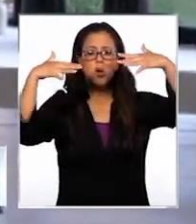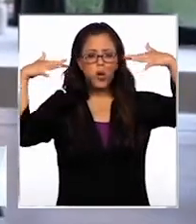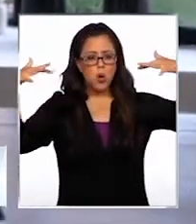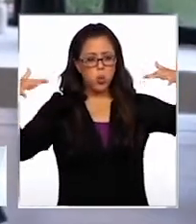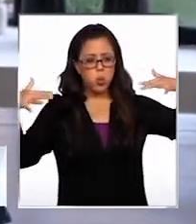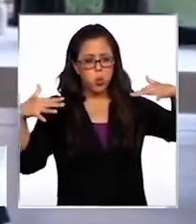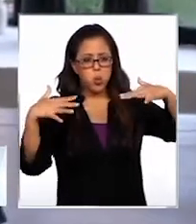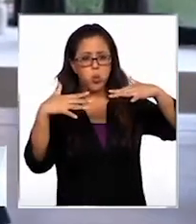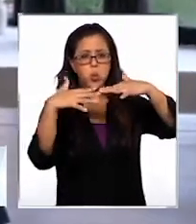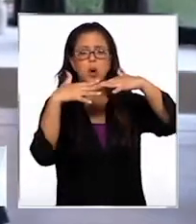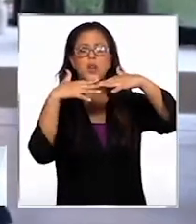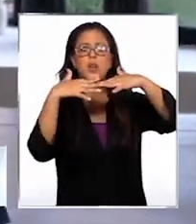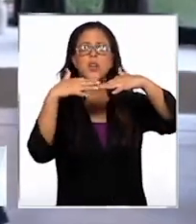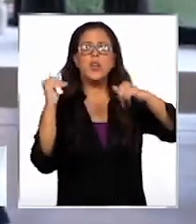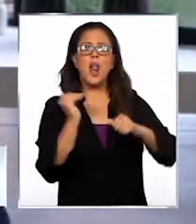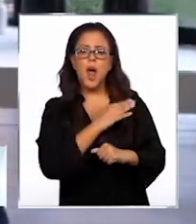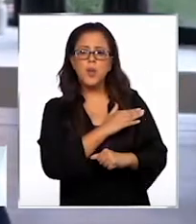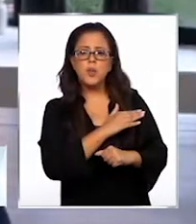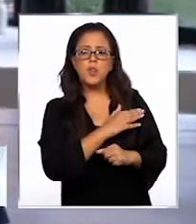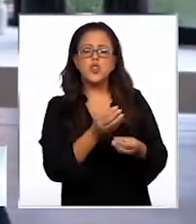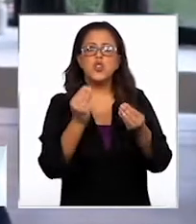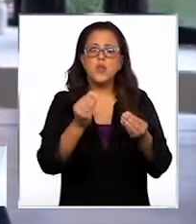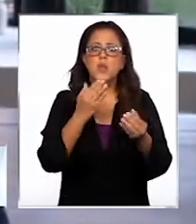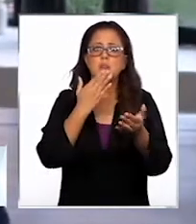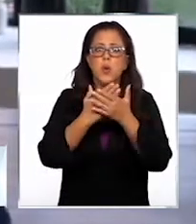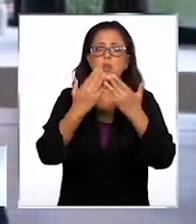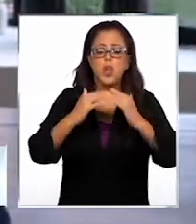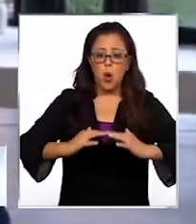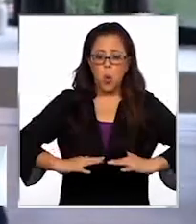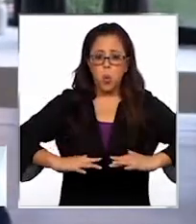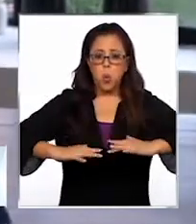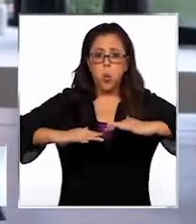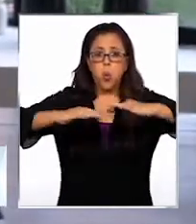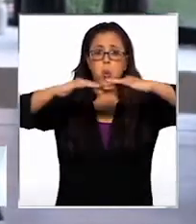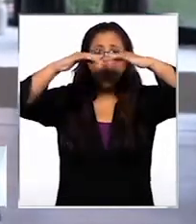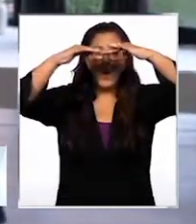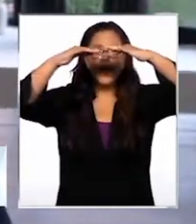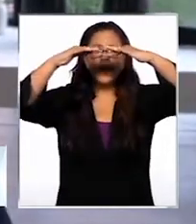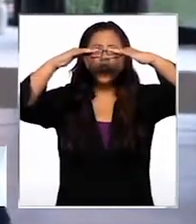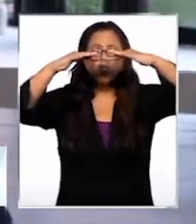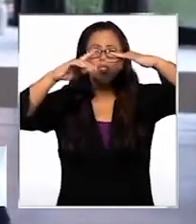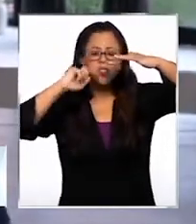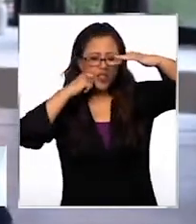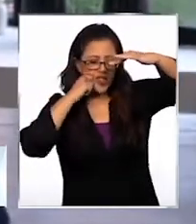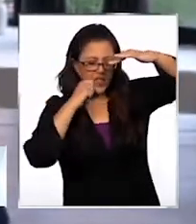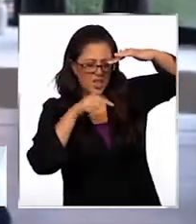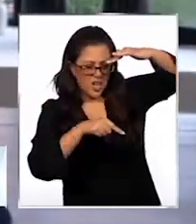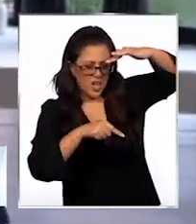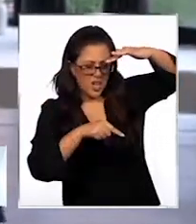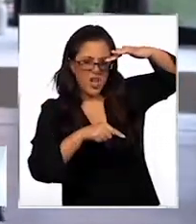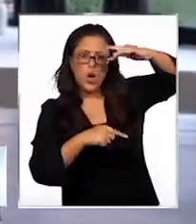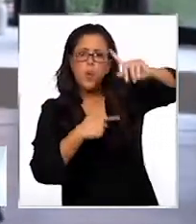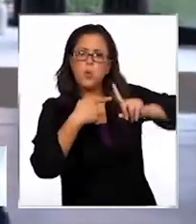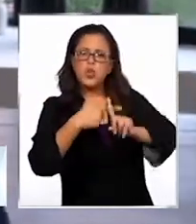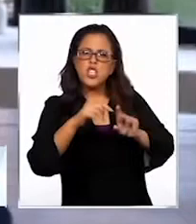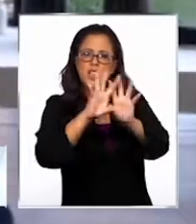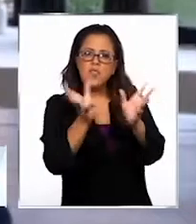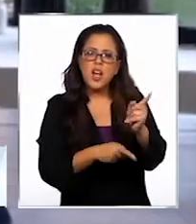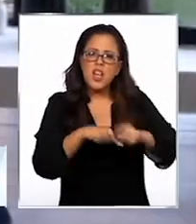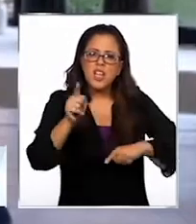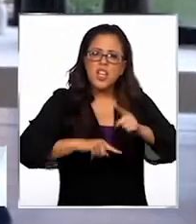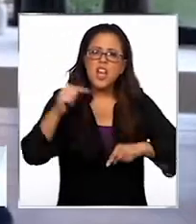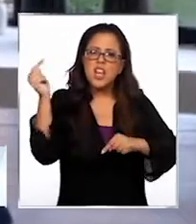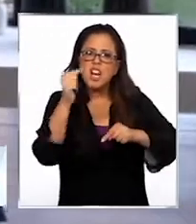con gran velocidad. Y obviamente, al ascender con gran velocidad, la Tierra tiene una carga positiva y la nube tiene una carga